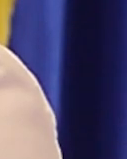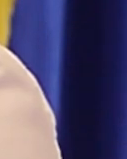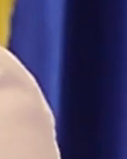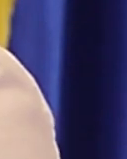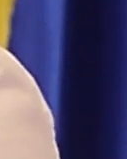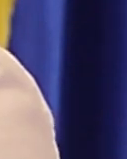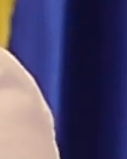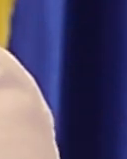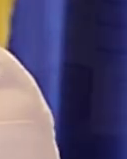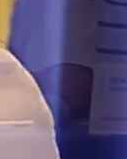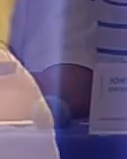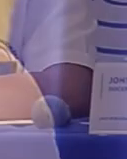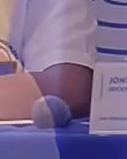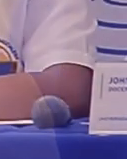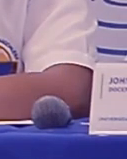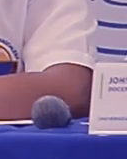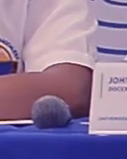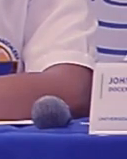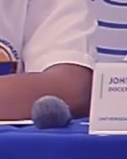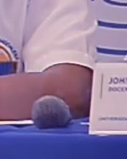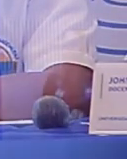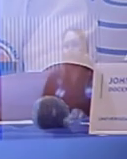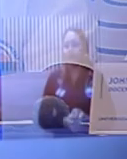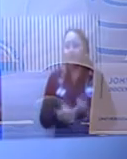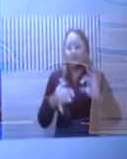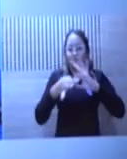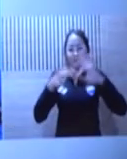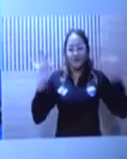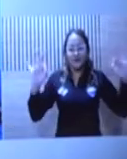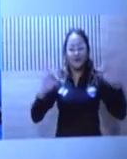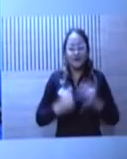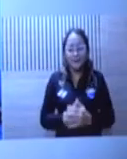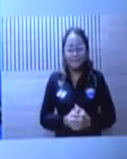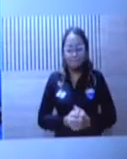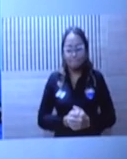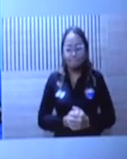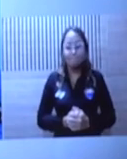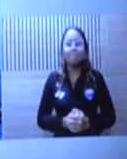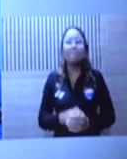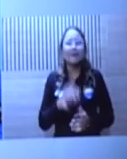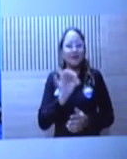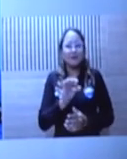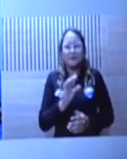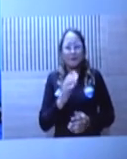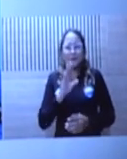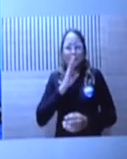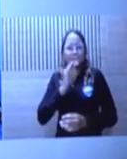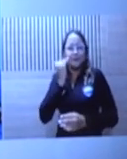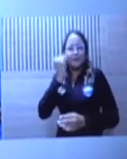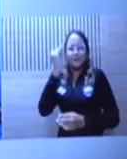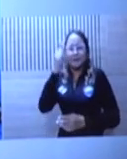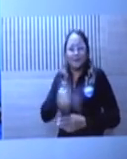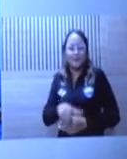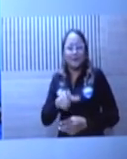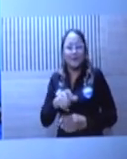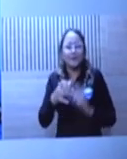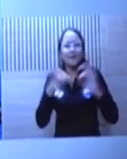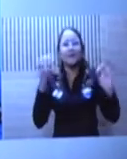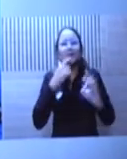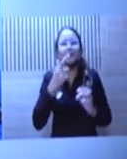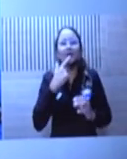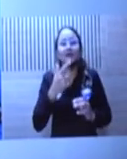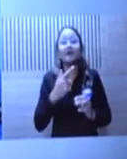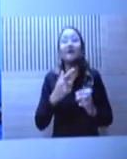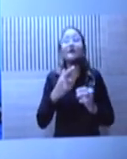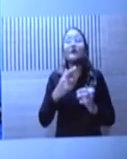esta frase que no sé ya hoy nunca sabe de quién son las frases se la atribuyen al uno o al otro no sé quién habrá sido pero creo que refleja muy bien lo que queremos nosotros dice las grandes ciudades